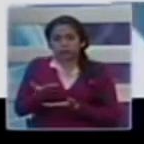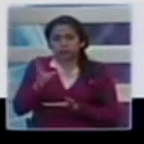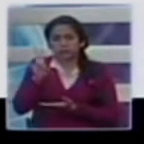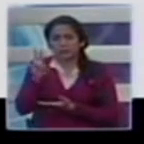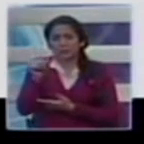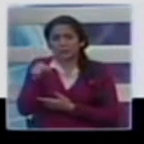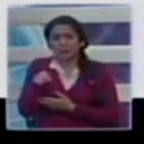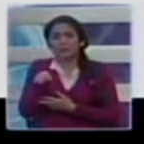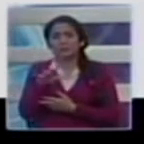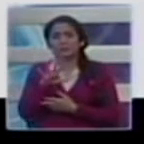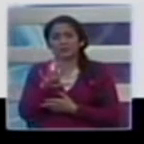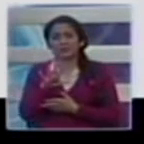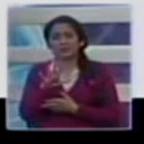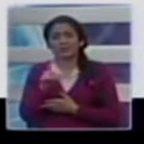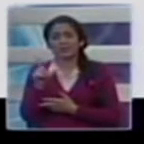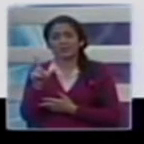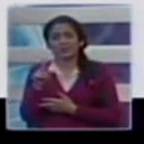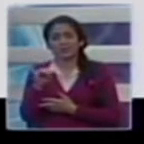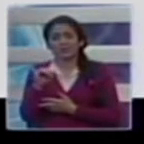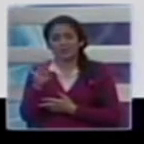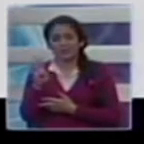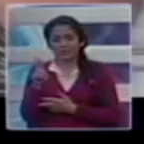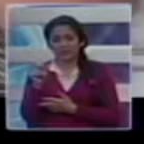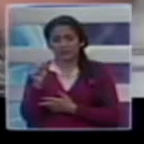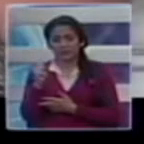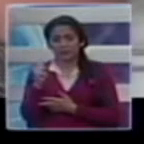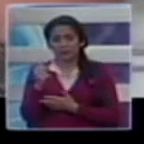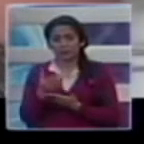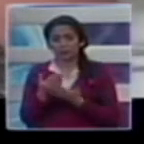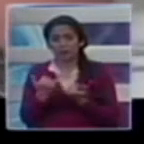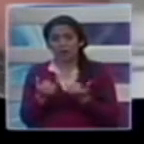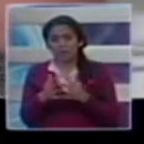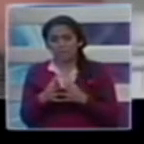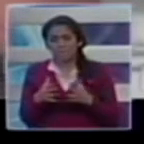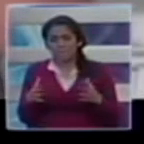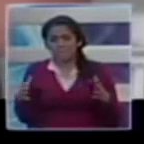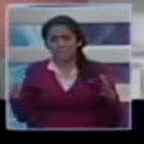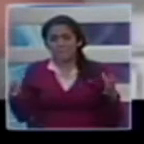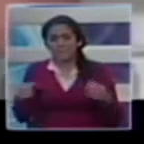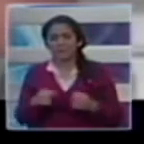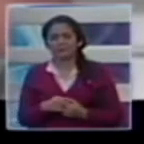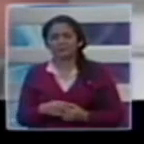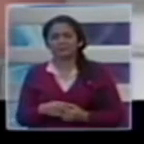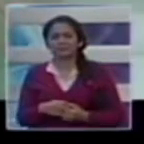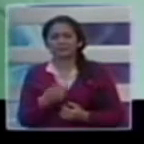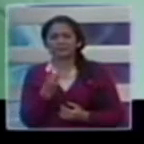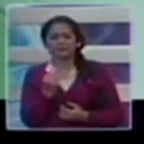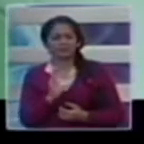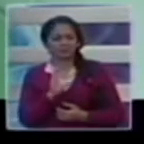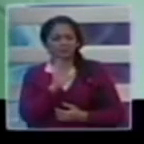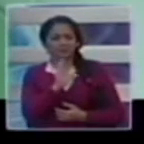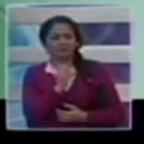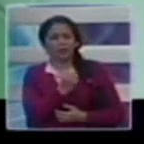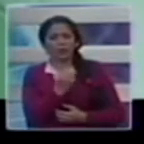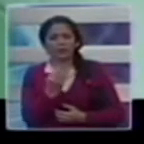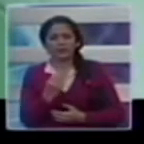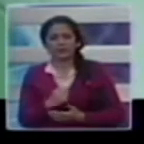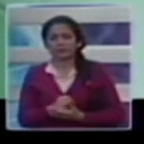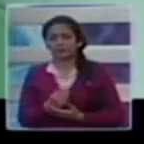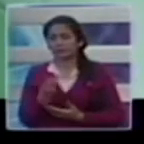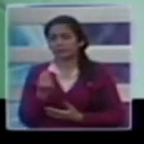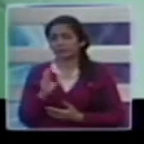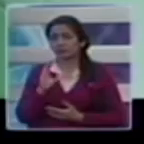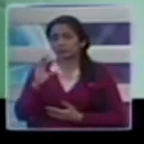tamaño fue de 14 centímetros y ahorita están en 70 centímetros. ¿Y cuánto dinero hay que invertir? Aproximadamente en el sistema se ha